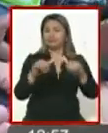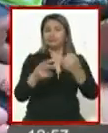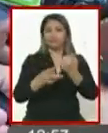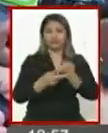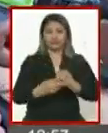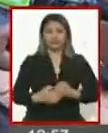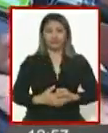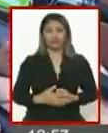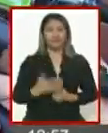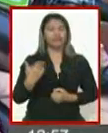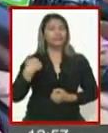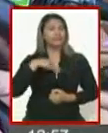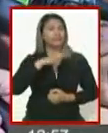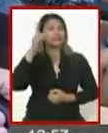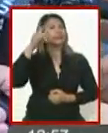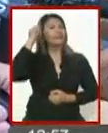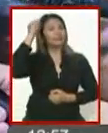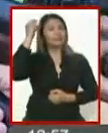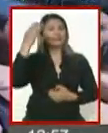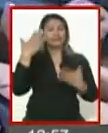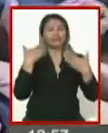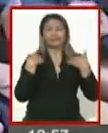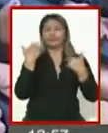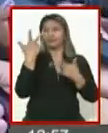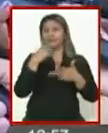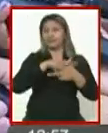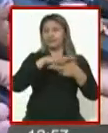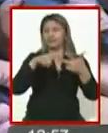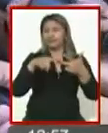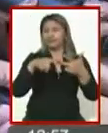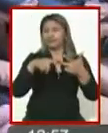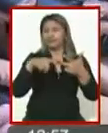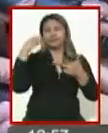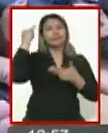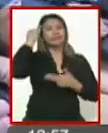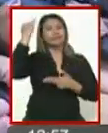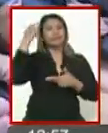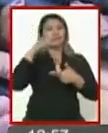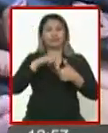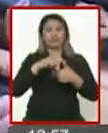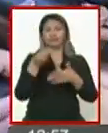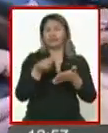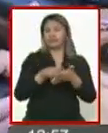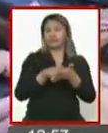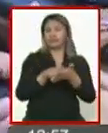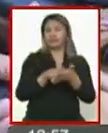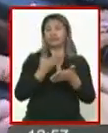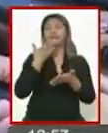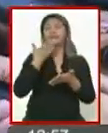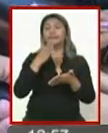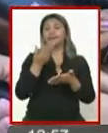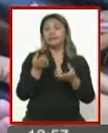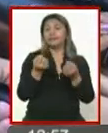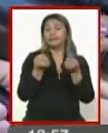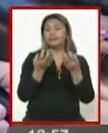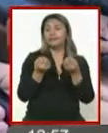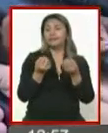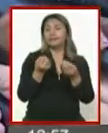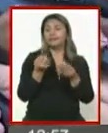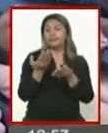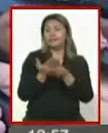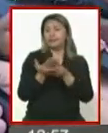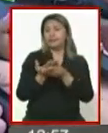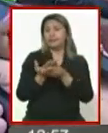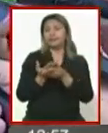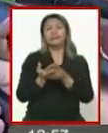digamos, ¿no? Dentro de nuestra teoría nosotros manejamos tres aspectos fundamentales: que el dinero haya podido ser mal contado en el Banco Económico,